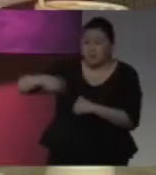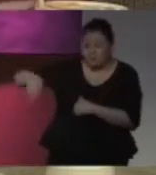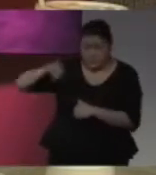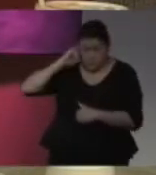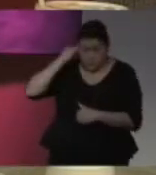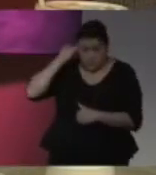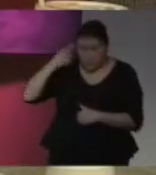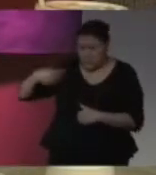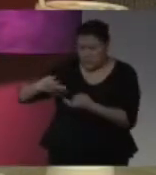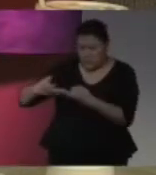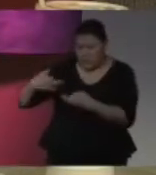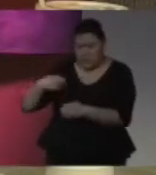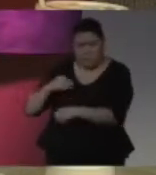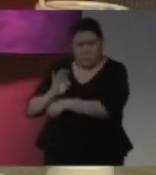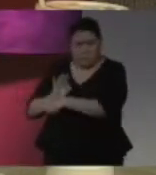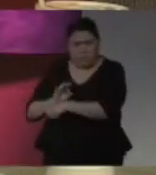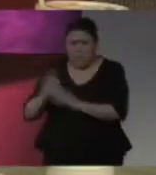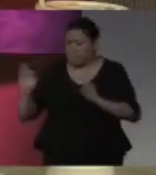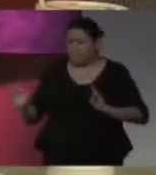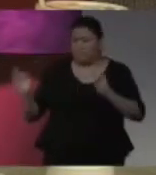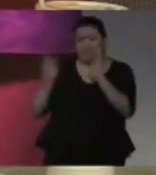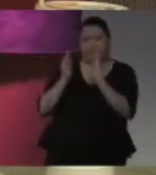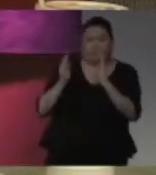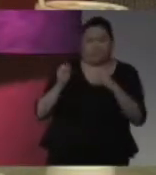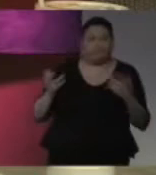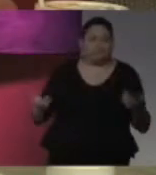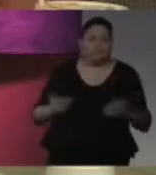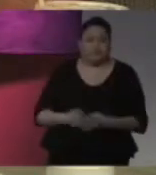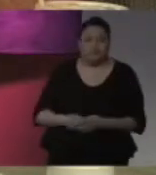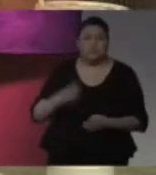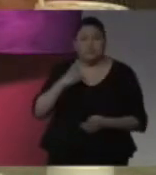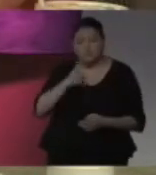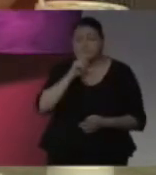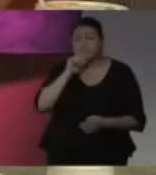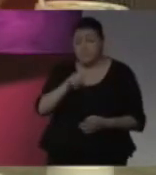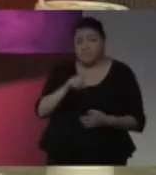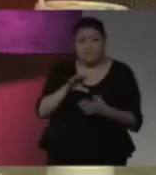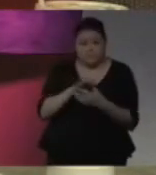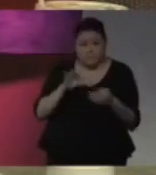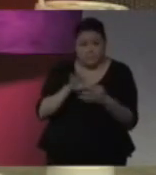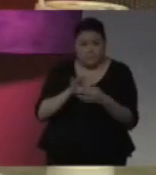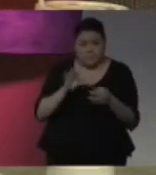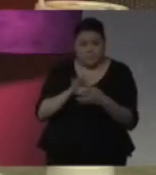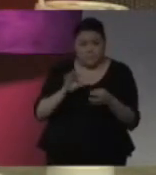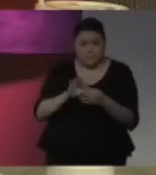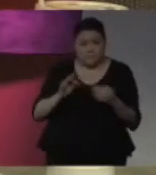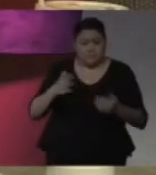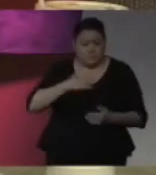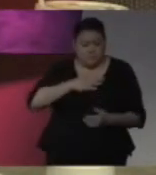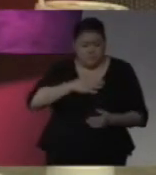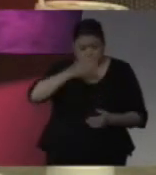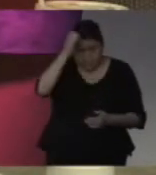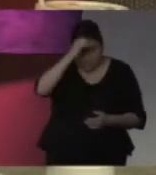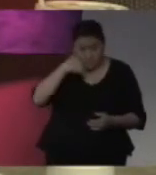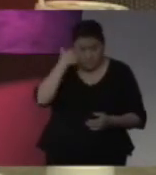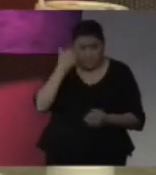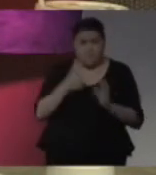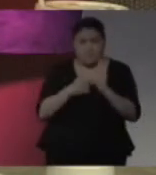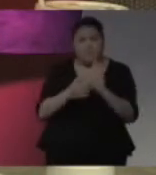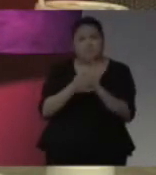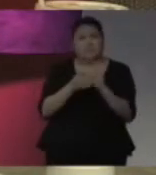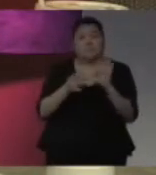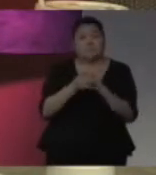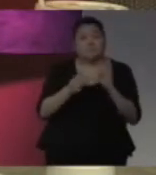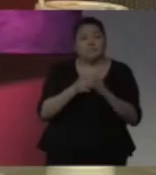indígenas que defienden tierras comunales. Y en ese sentido, pues, yo quisiera conversar con ustedes desde